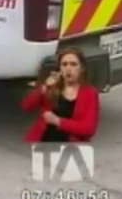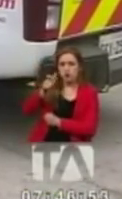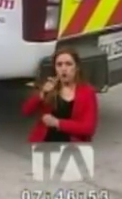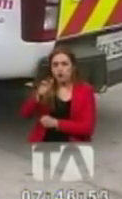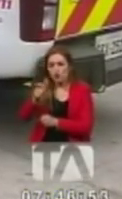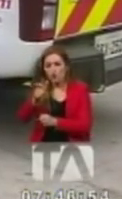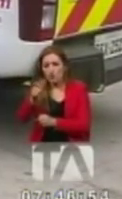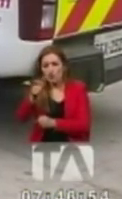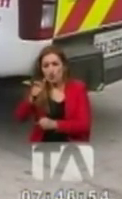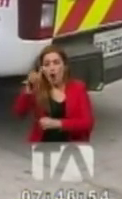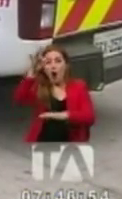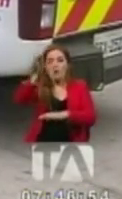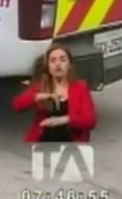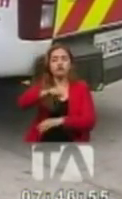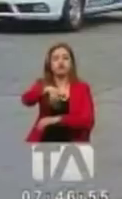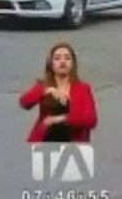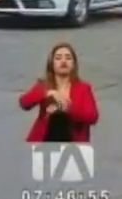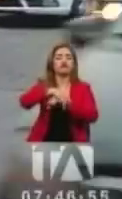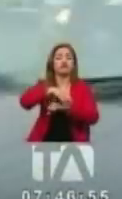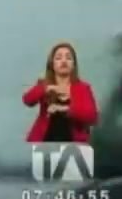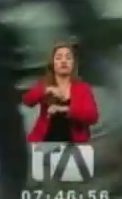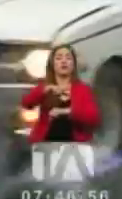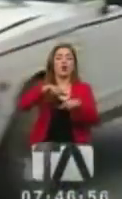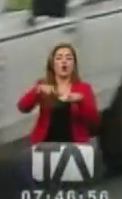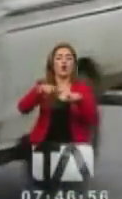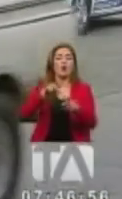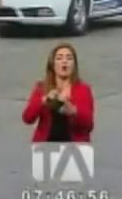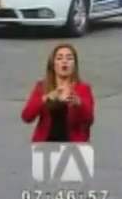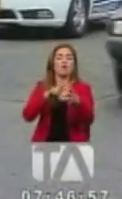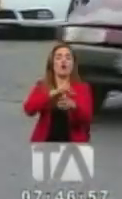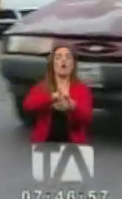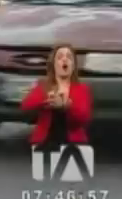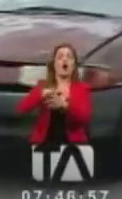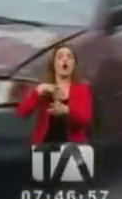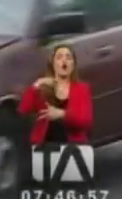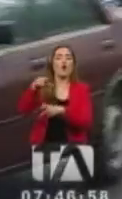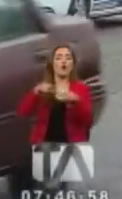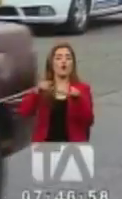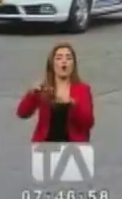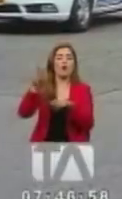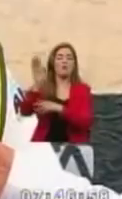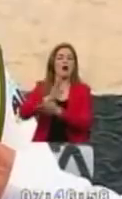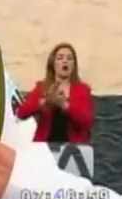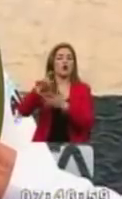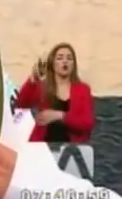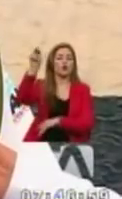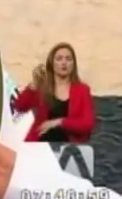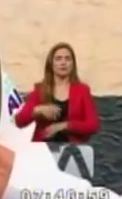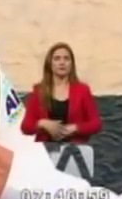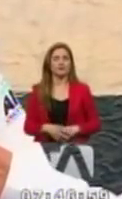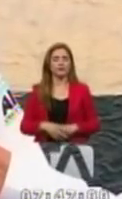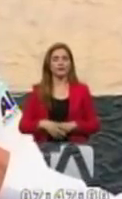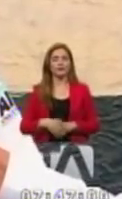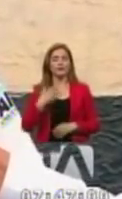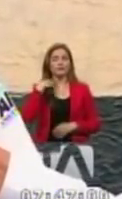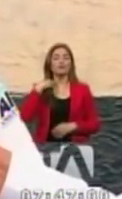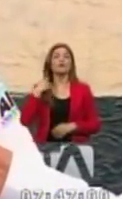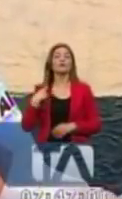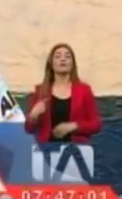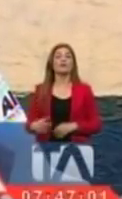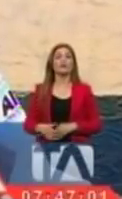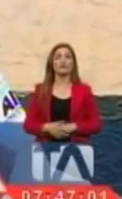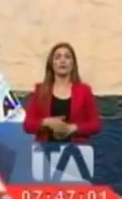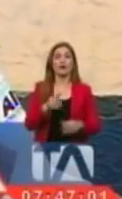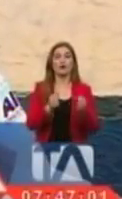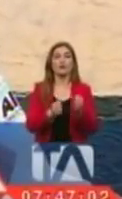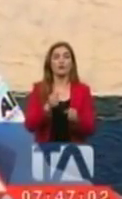logró ubicar la unidad sustraída en la ciudad huancavilca norte hay el hombre enfurecido la abandonó en la francisco orellana estaba una de las camionetas